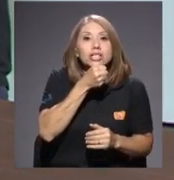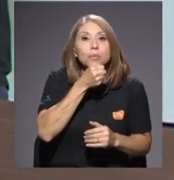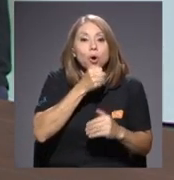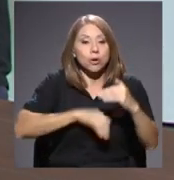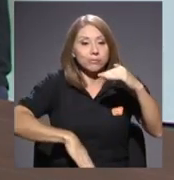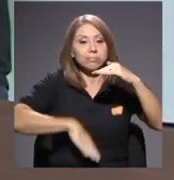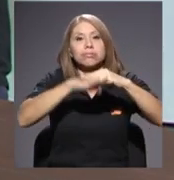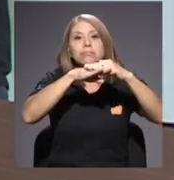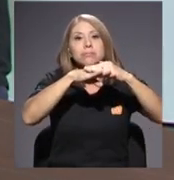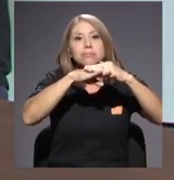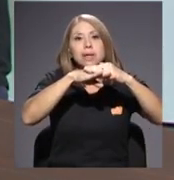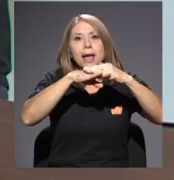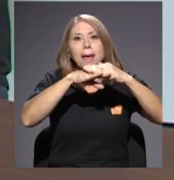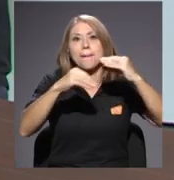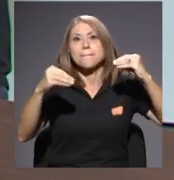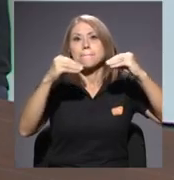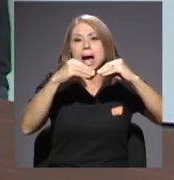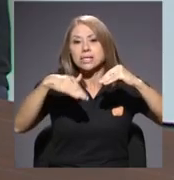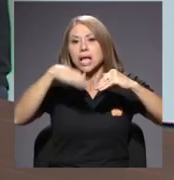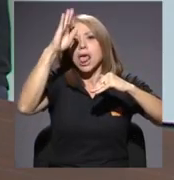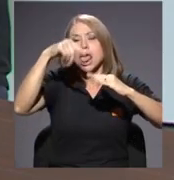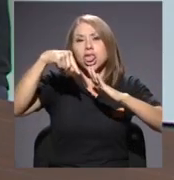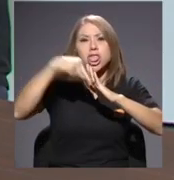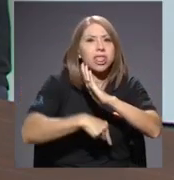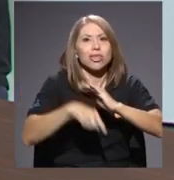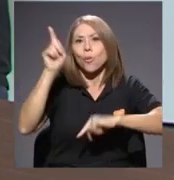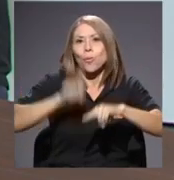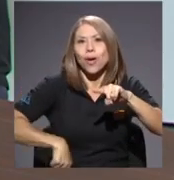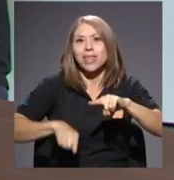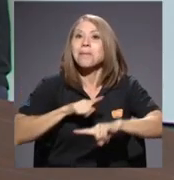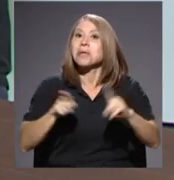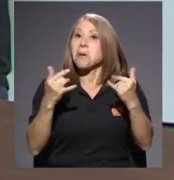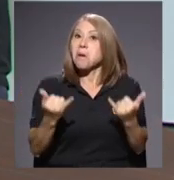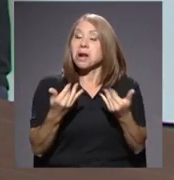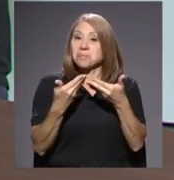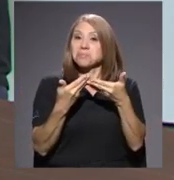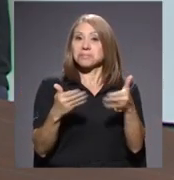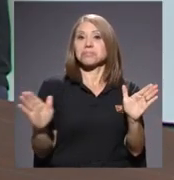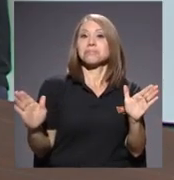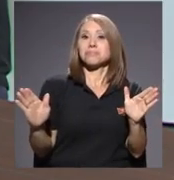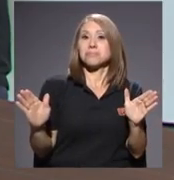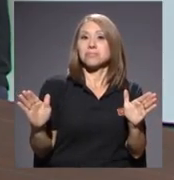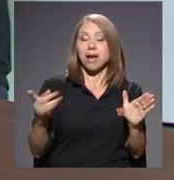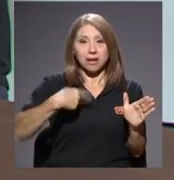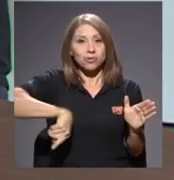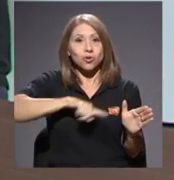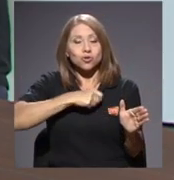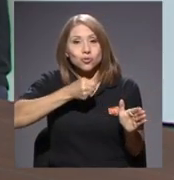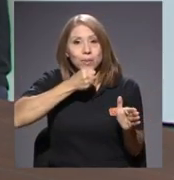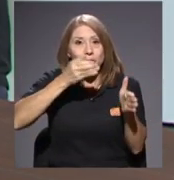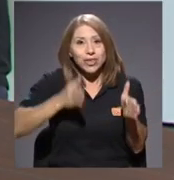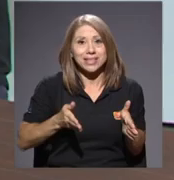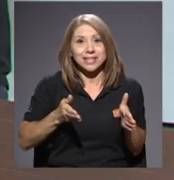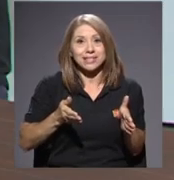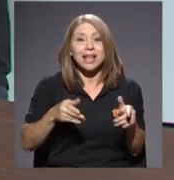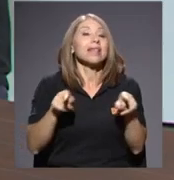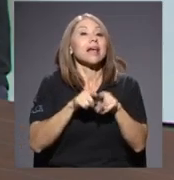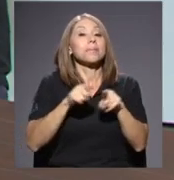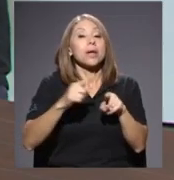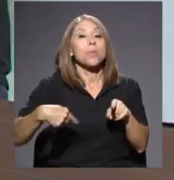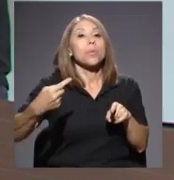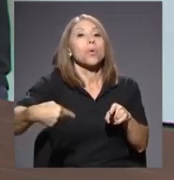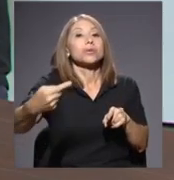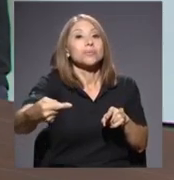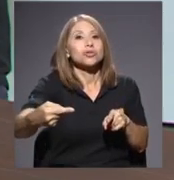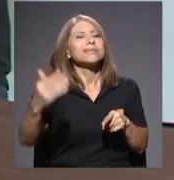pasar. Y yo siento que estos dos casos nos está abriendo la puerta, no solo a los periodistas que estamos en medio, sino para los que vienen, de saber de que